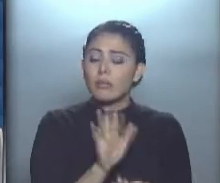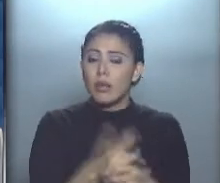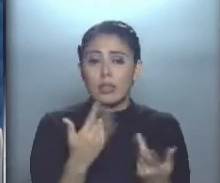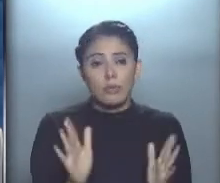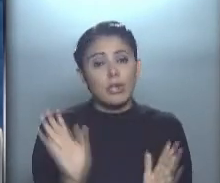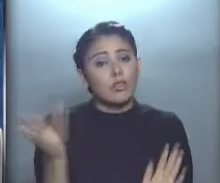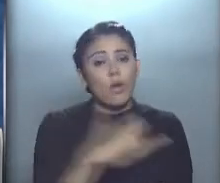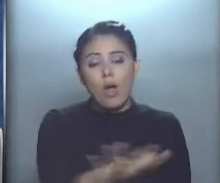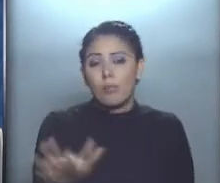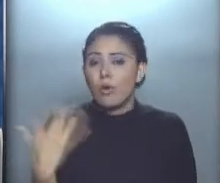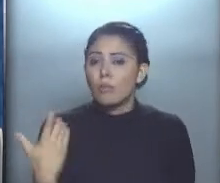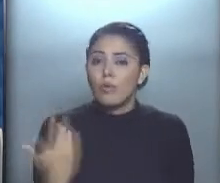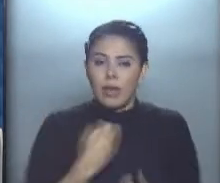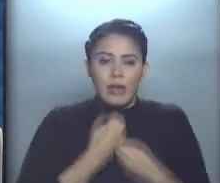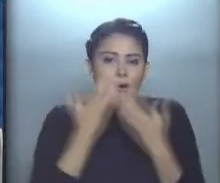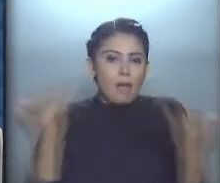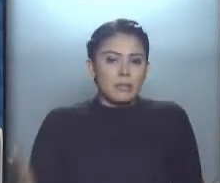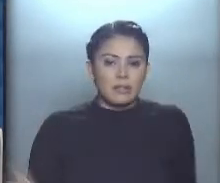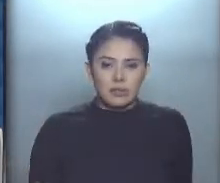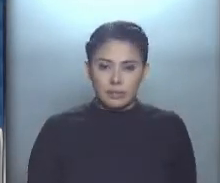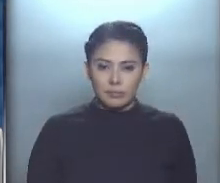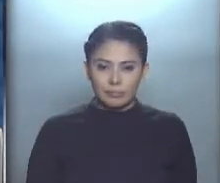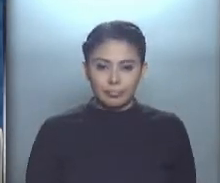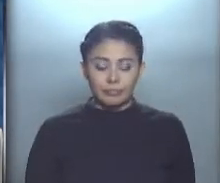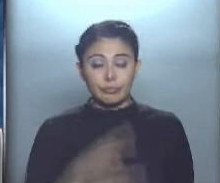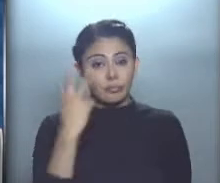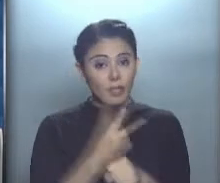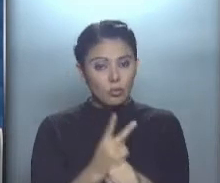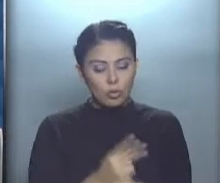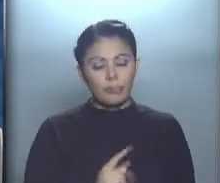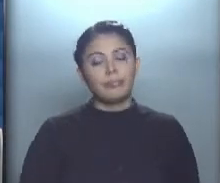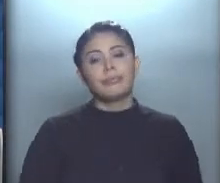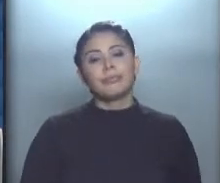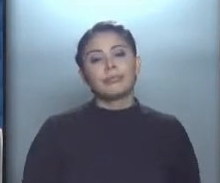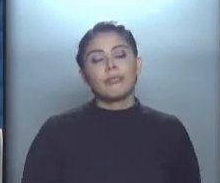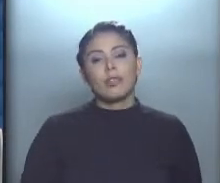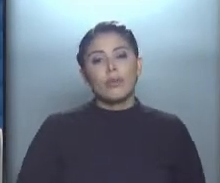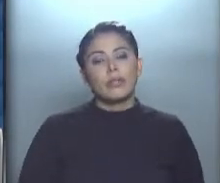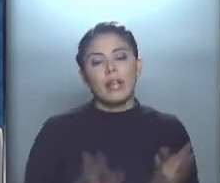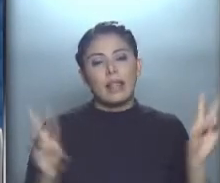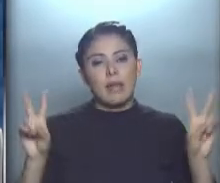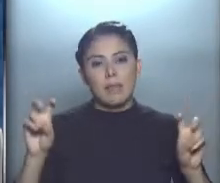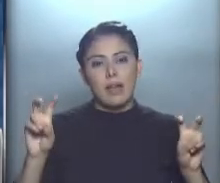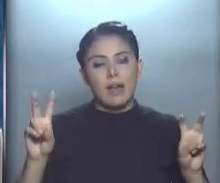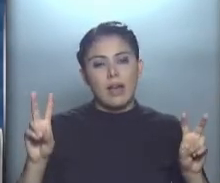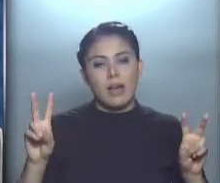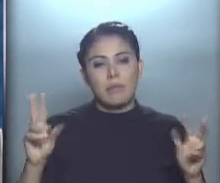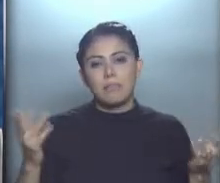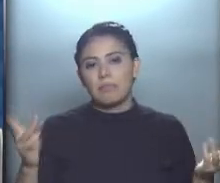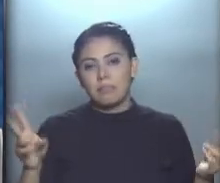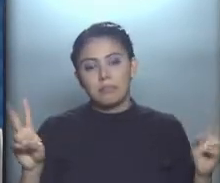pueblo naturalmente tenga la posibilidad de expresarse en este sentido. En segundo lugar, respecto al tema de lo que